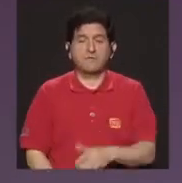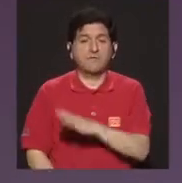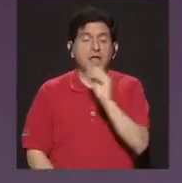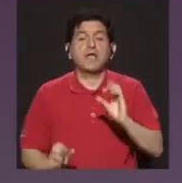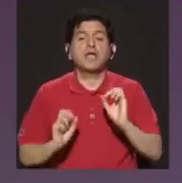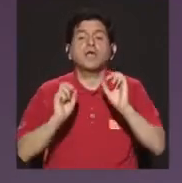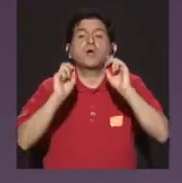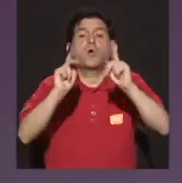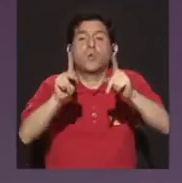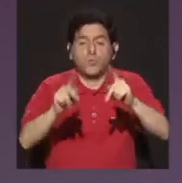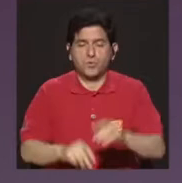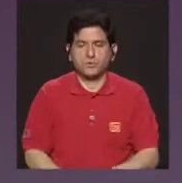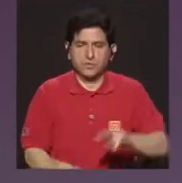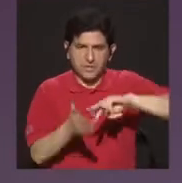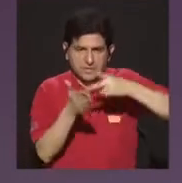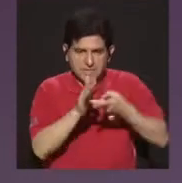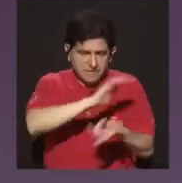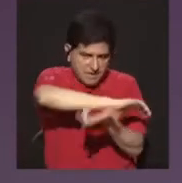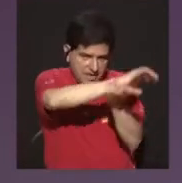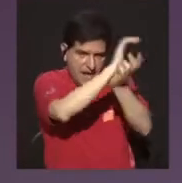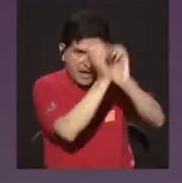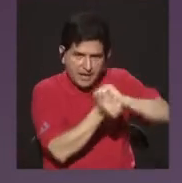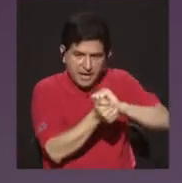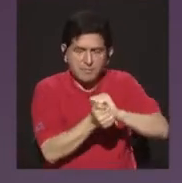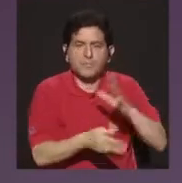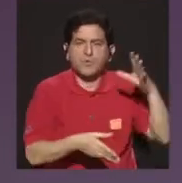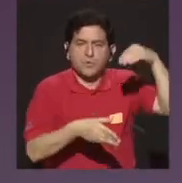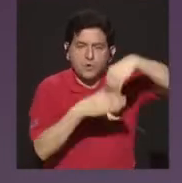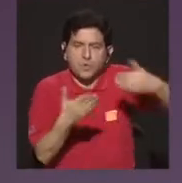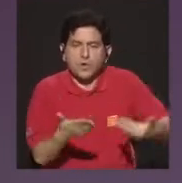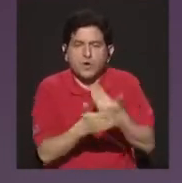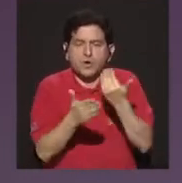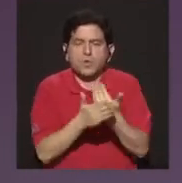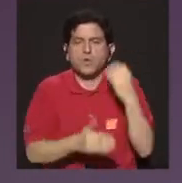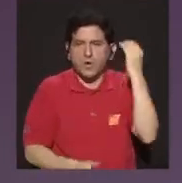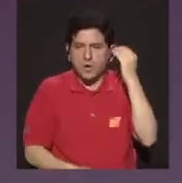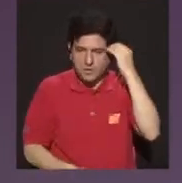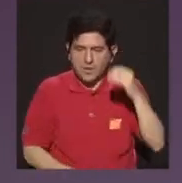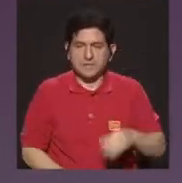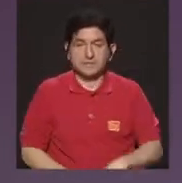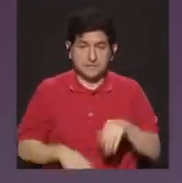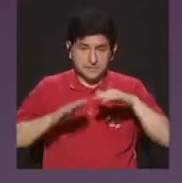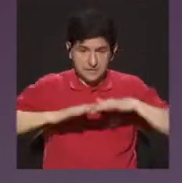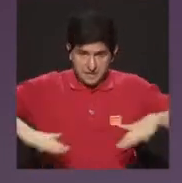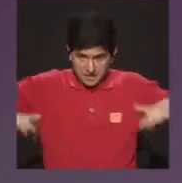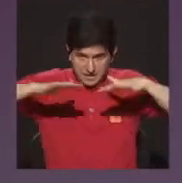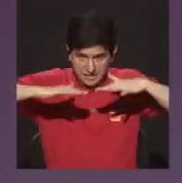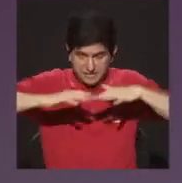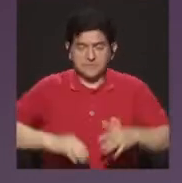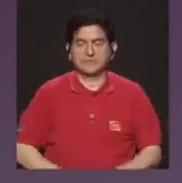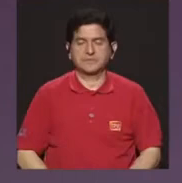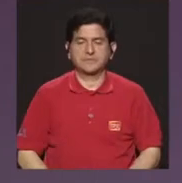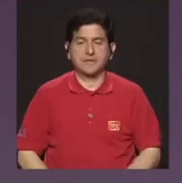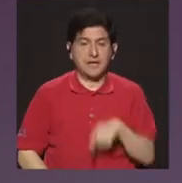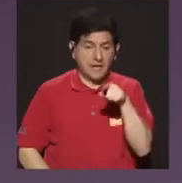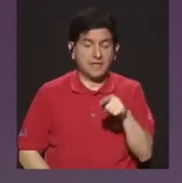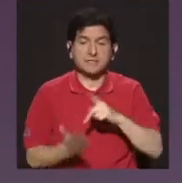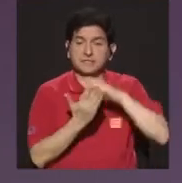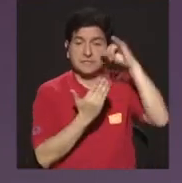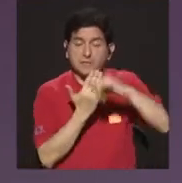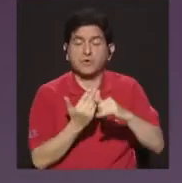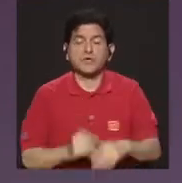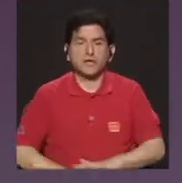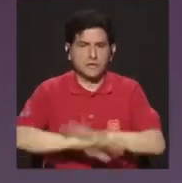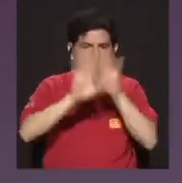posibilidades que trae la transición para incluir nuevas voces en el espectro entonces este proyecto lo que busca es